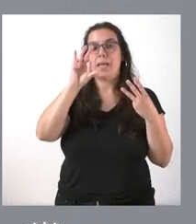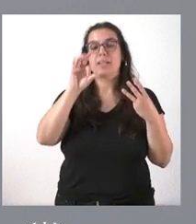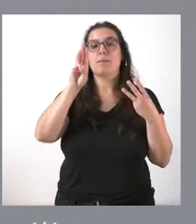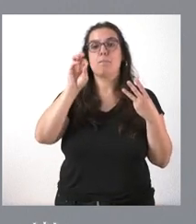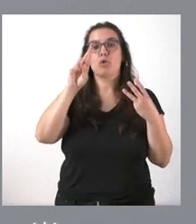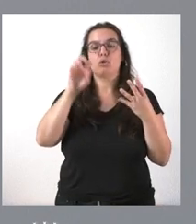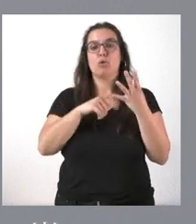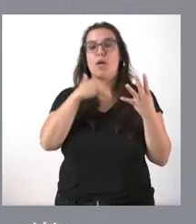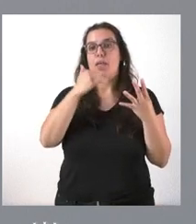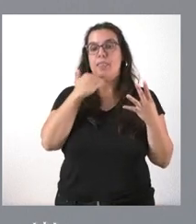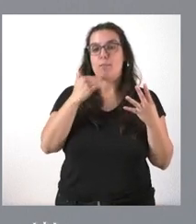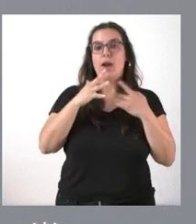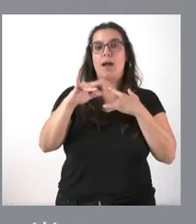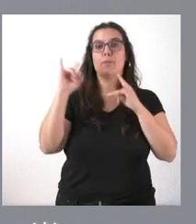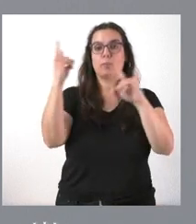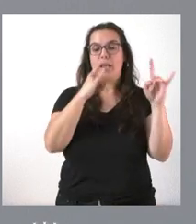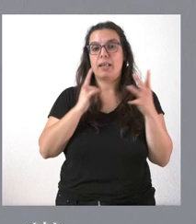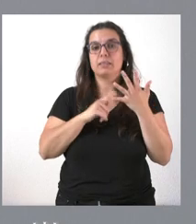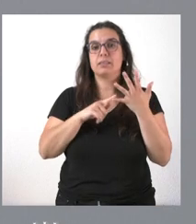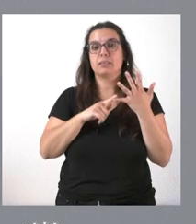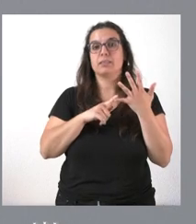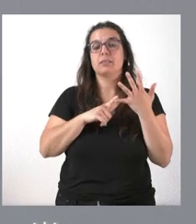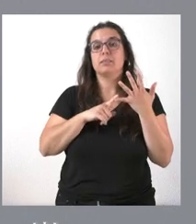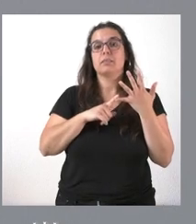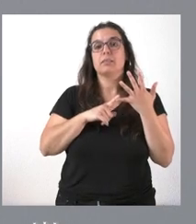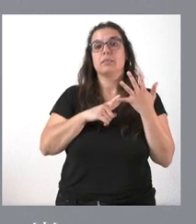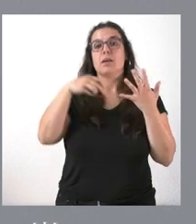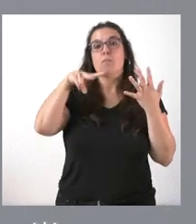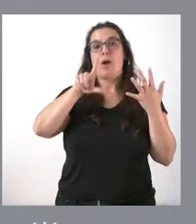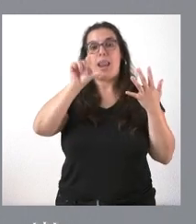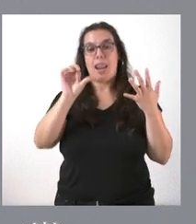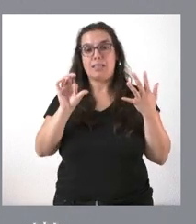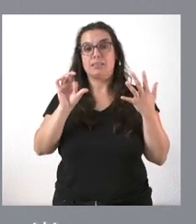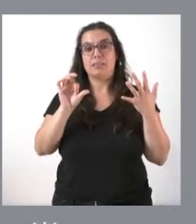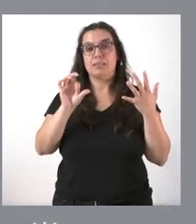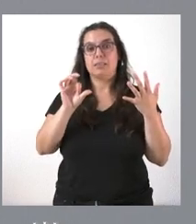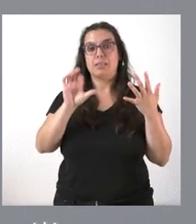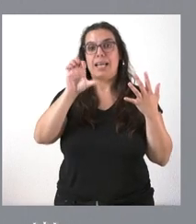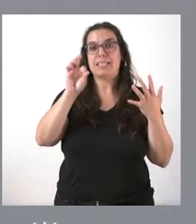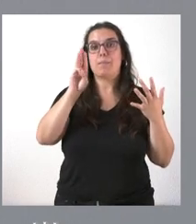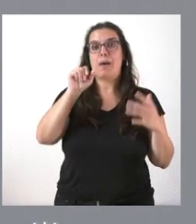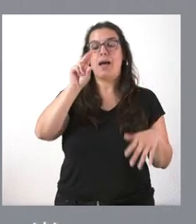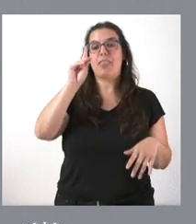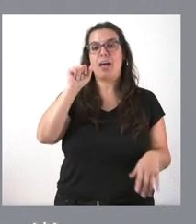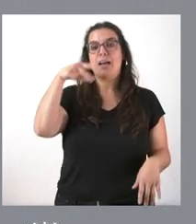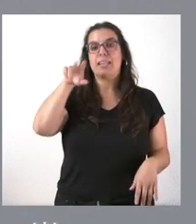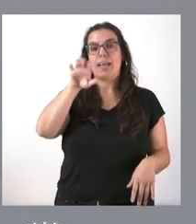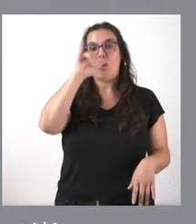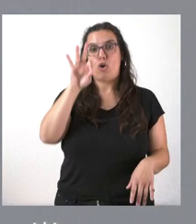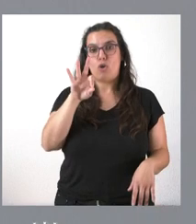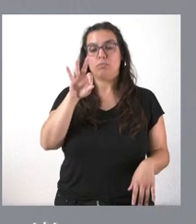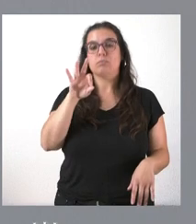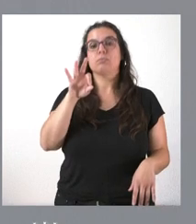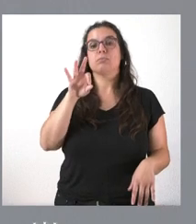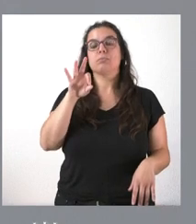Zamora Campos pinares pías Porto y muelas espada Ñejo esta España miedo